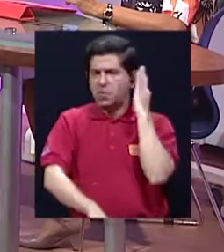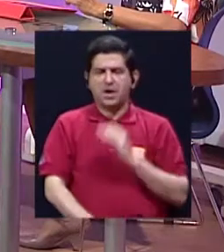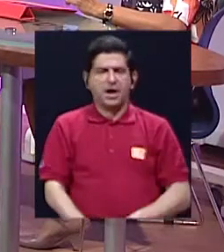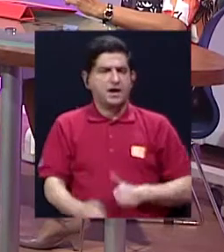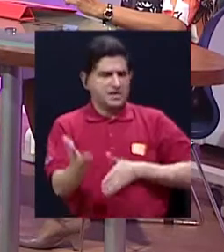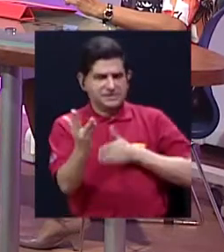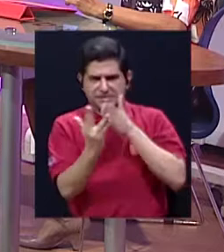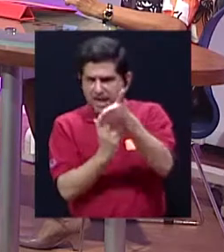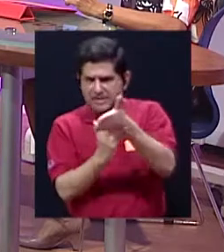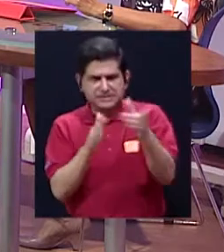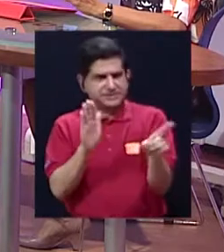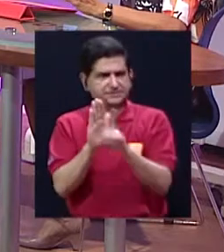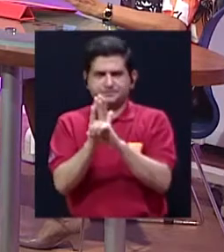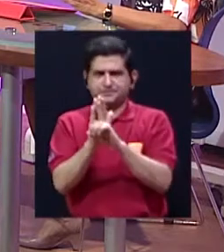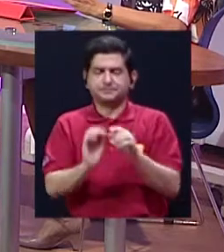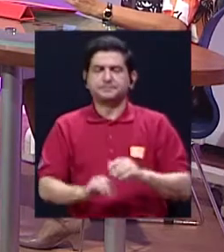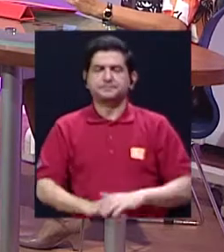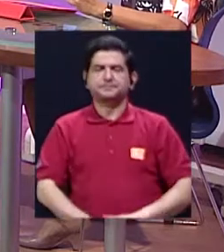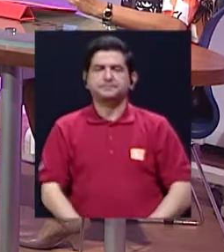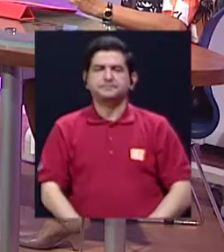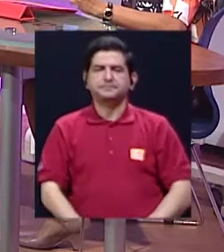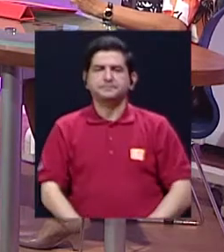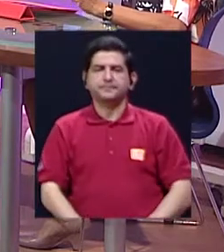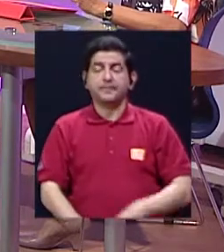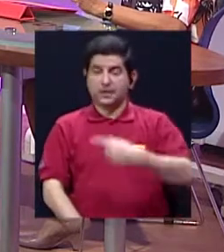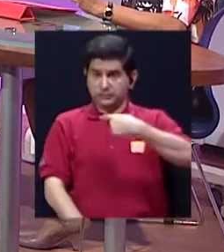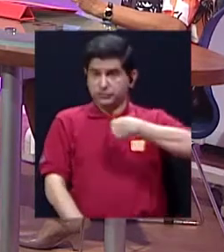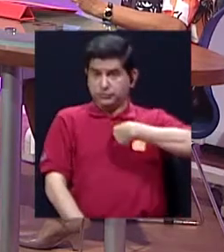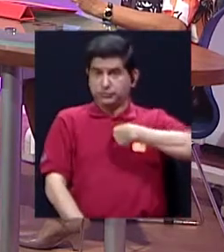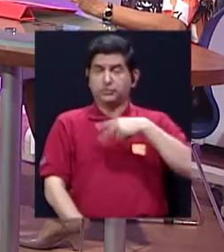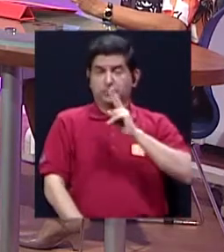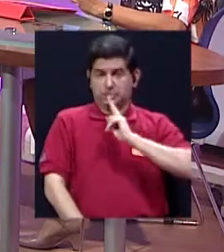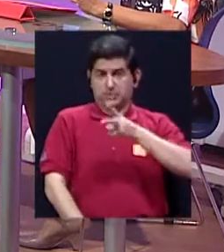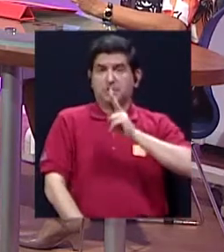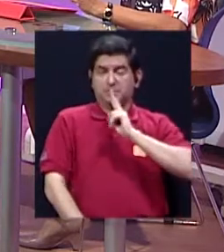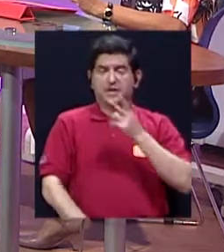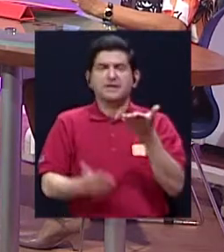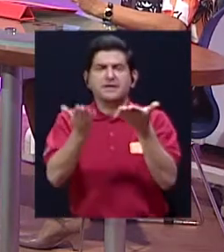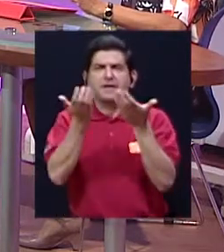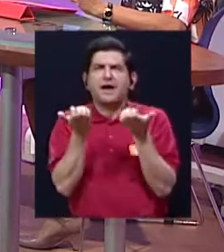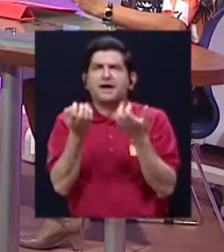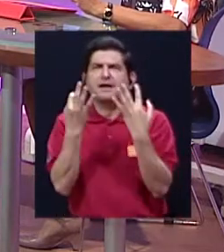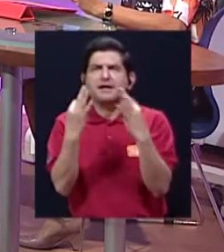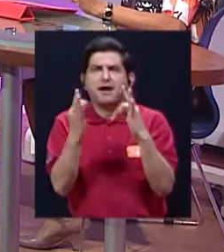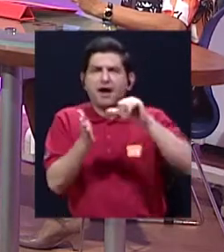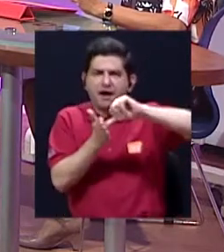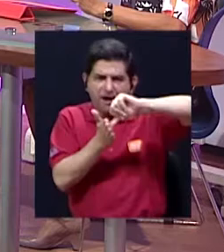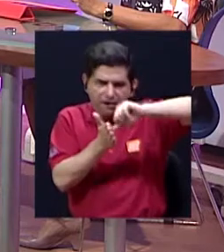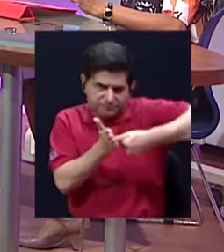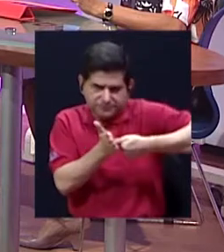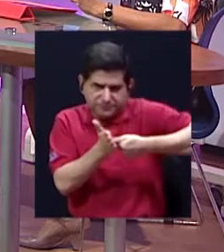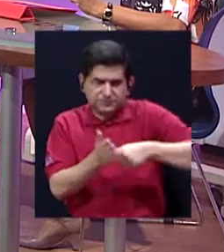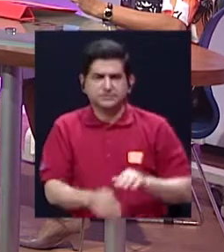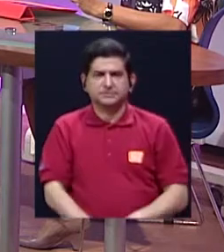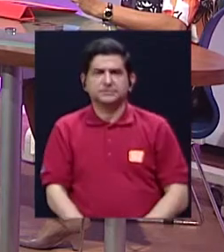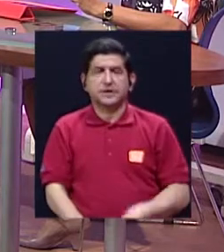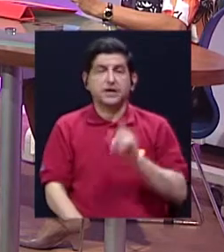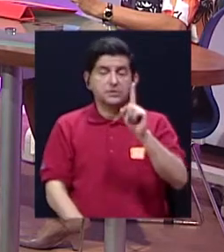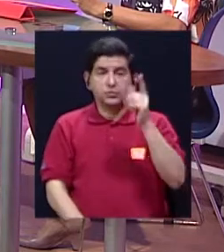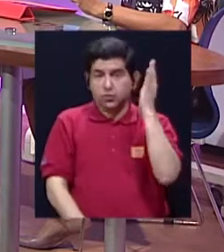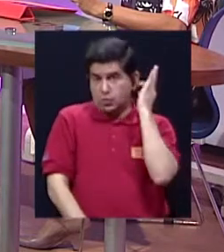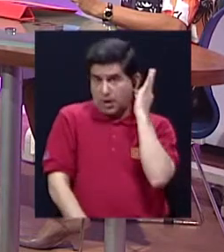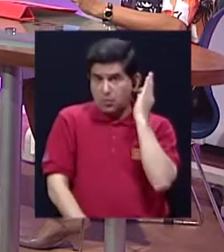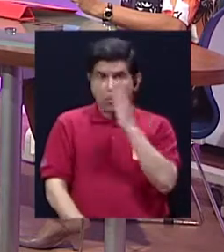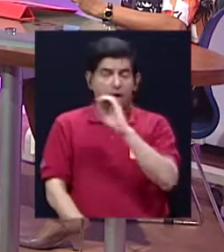acceder a esos derechos. Entonces, yo realmente quisiera como hacer énfasis en que si alguna